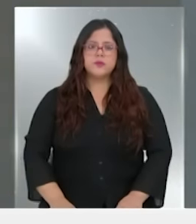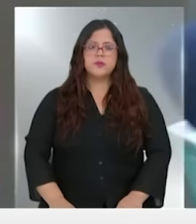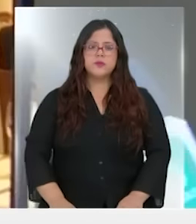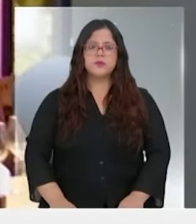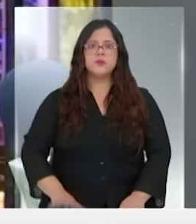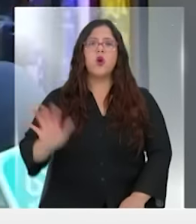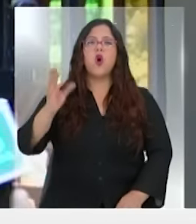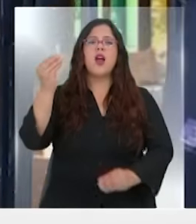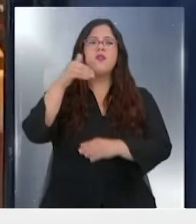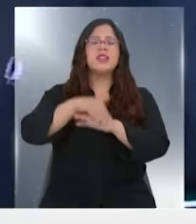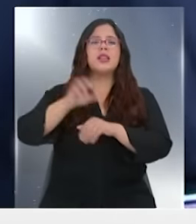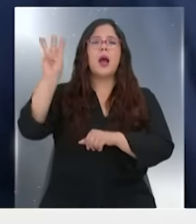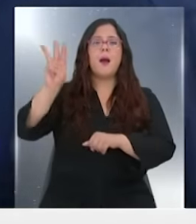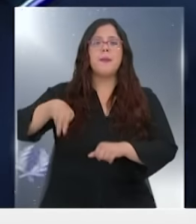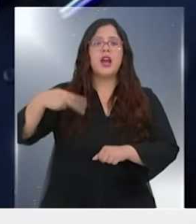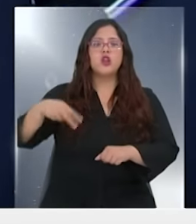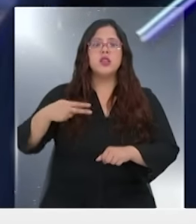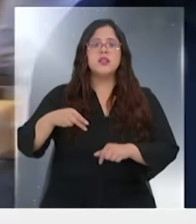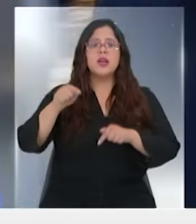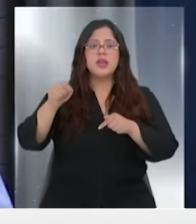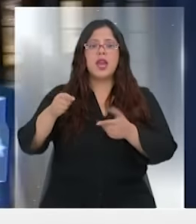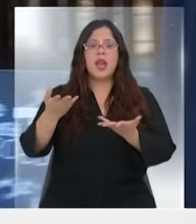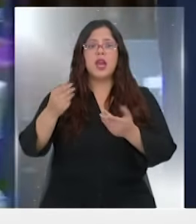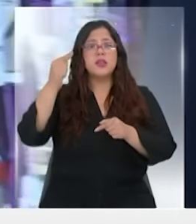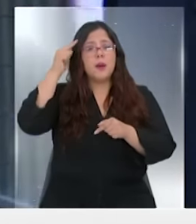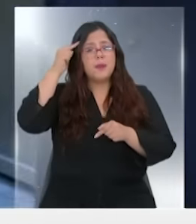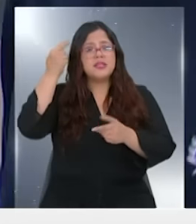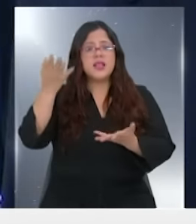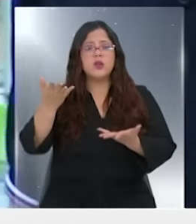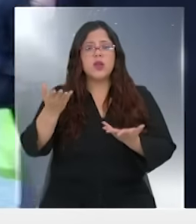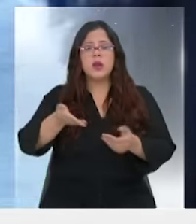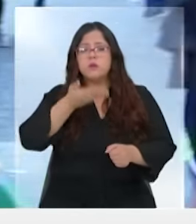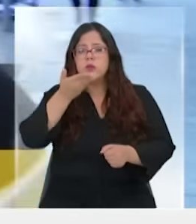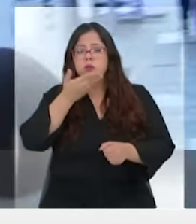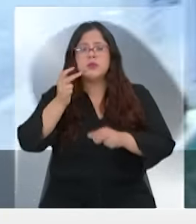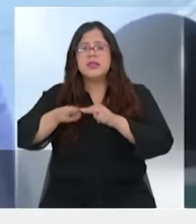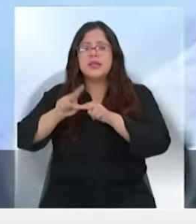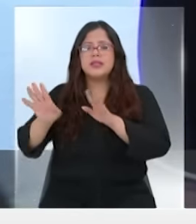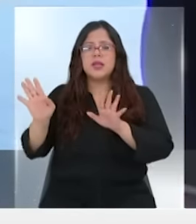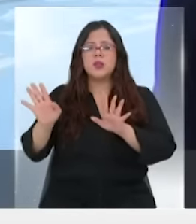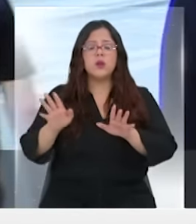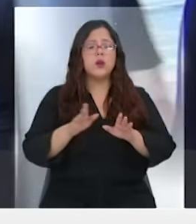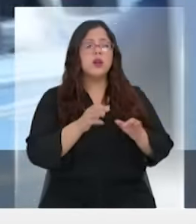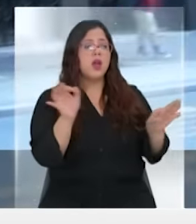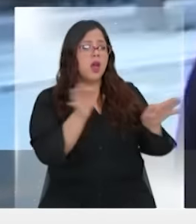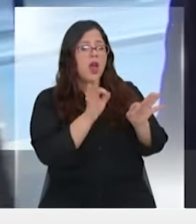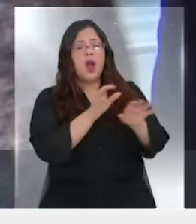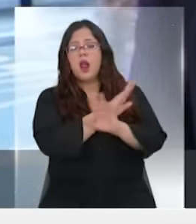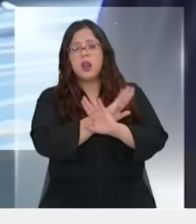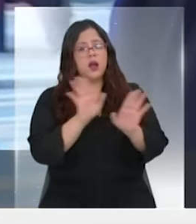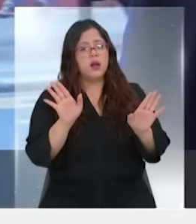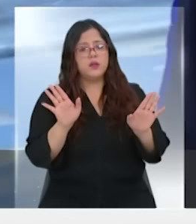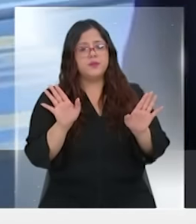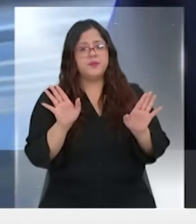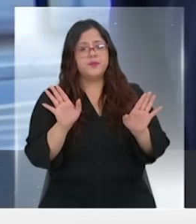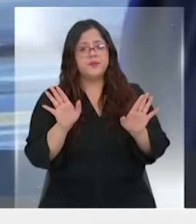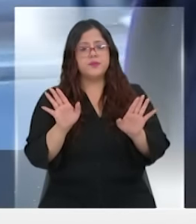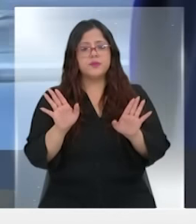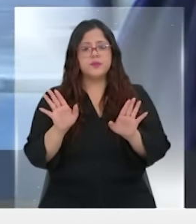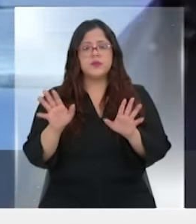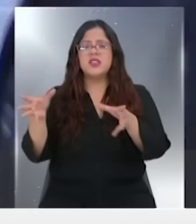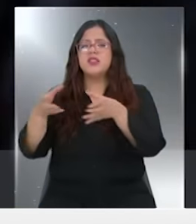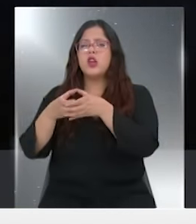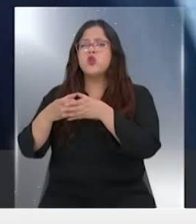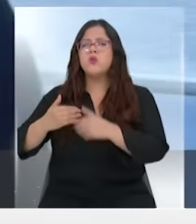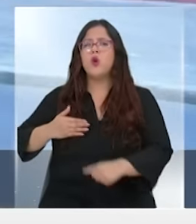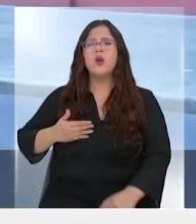Hola, buenas tardes, para Mega Noticia. ¿Están pisando el lugar? ¿Alguna declaración que dar? ¿Qué estaban haciendo? No podemos dar declaraciones. Gracias. Perfecto. ¿Cuál